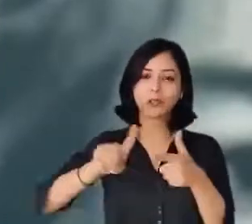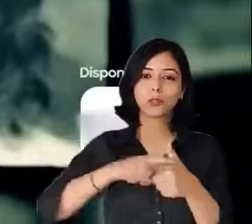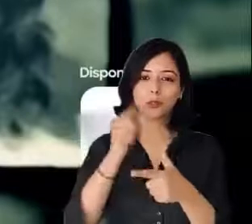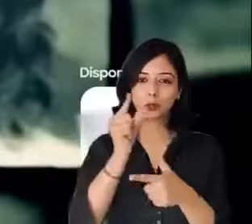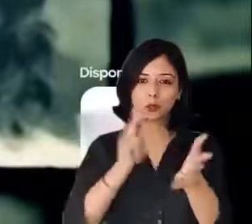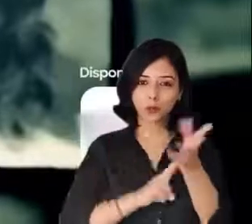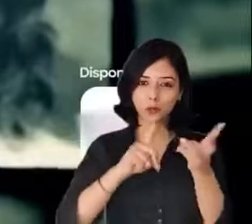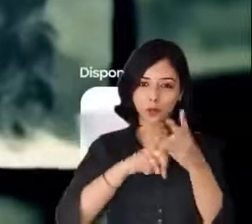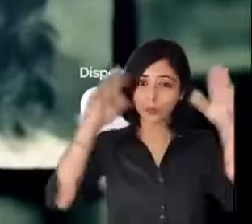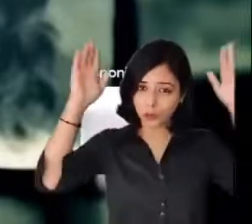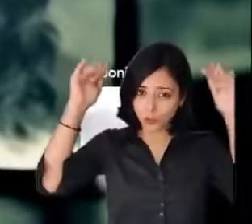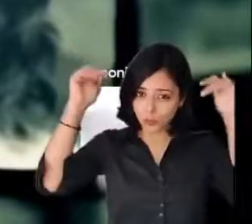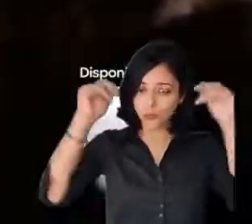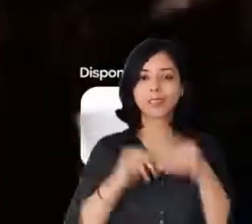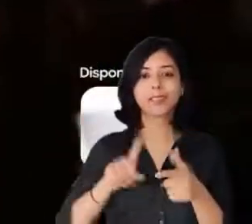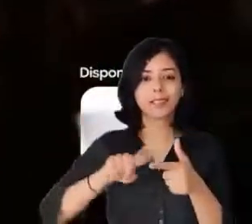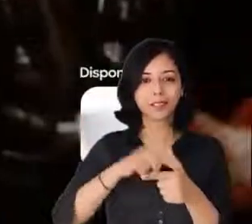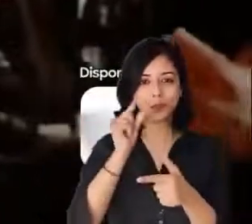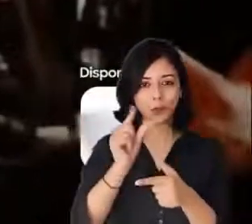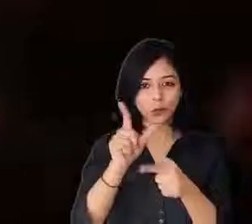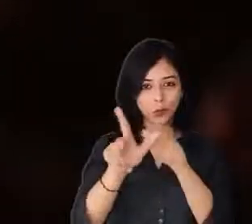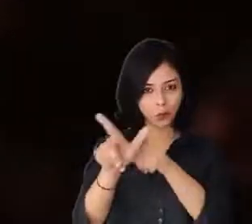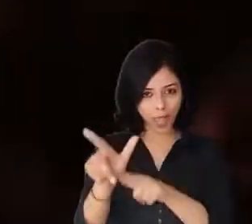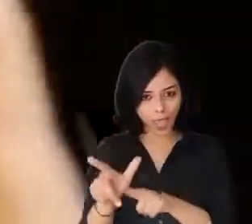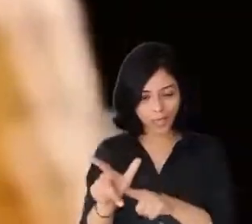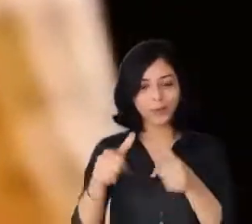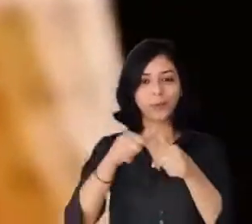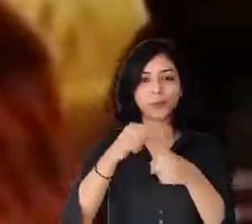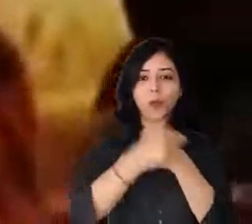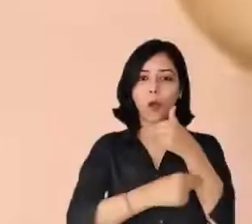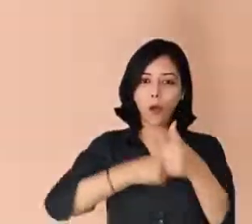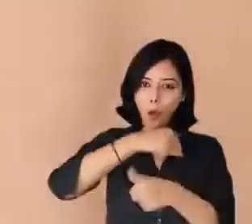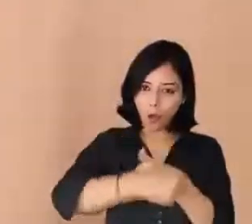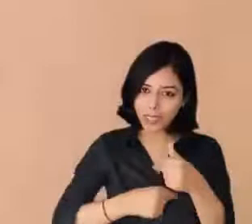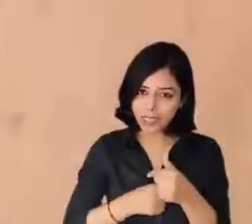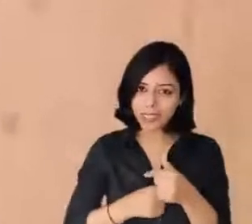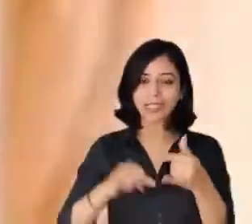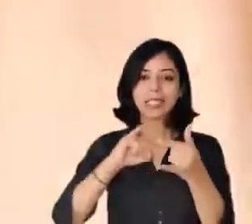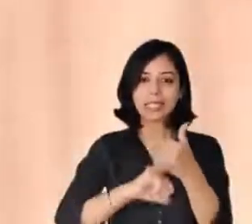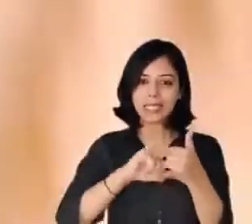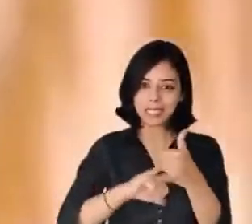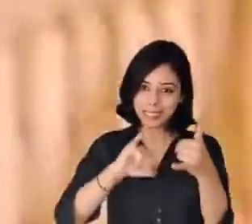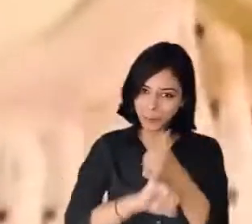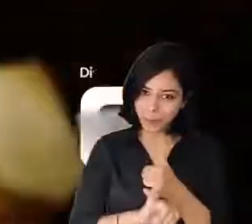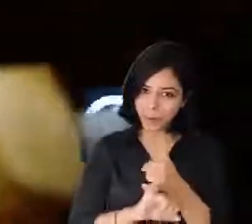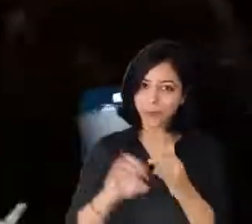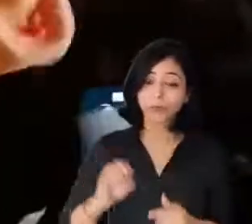Según Paxton, Robin se había molestado cuando le dijo que no le interesaba ser su novio.